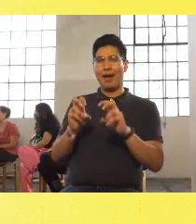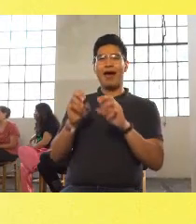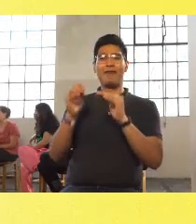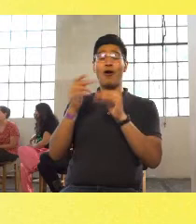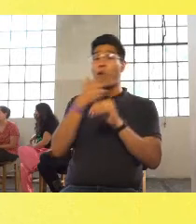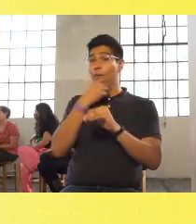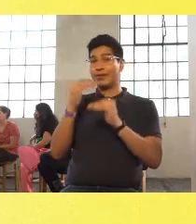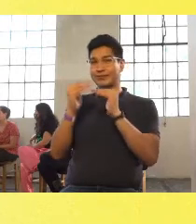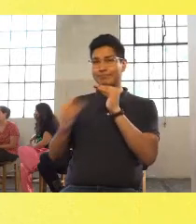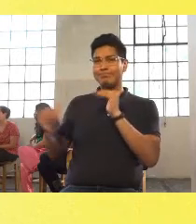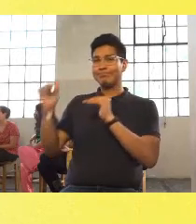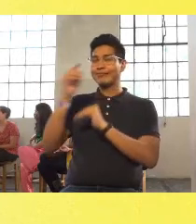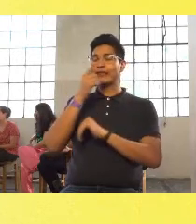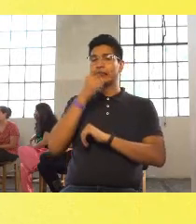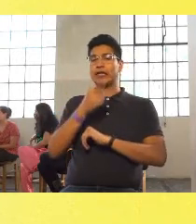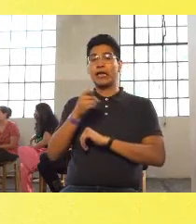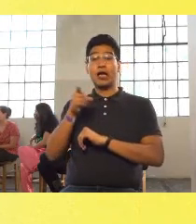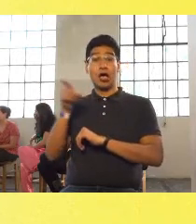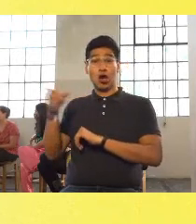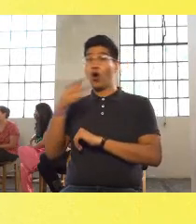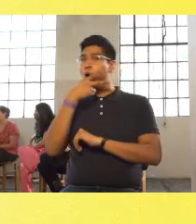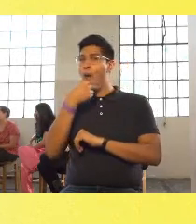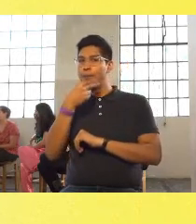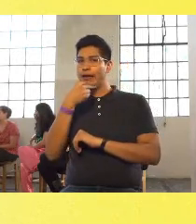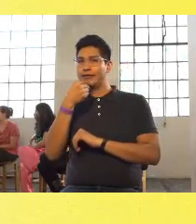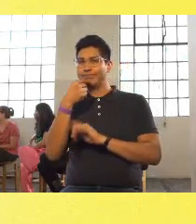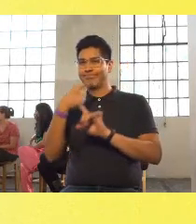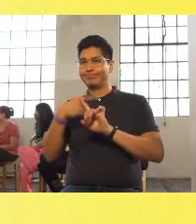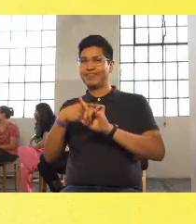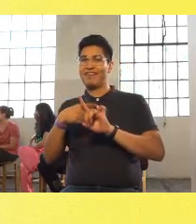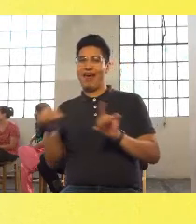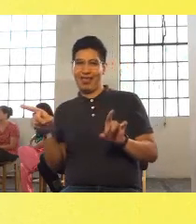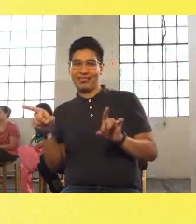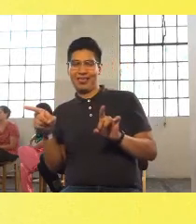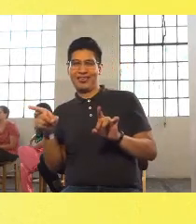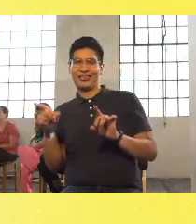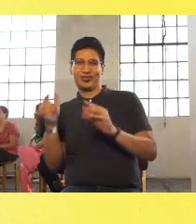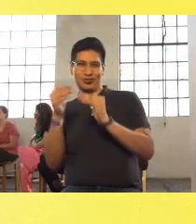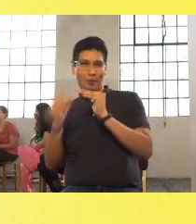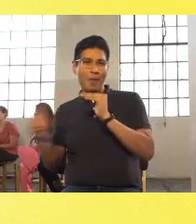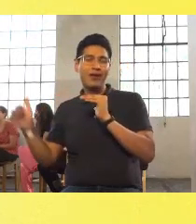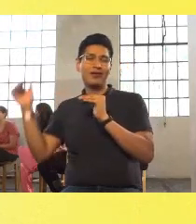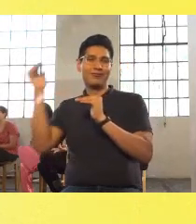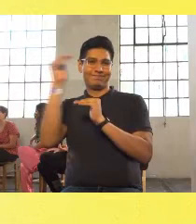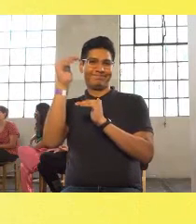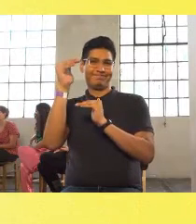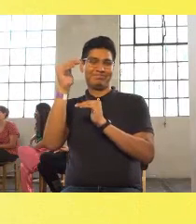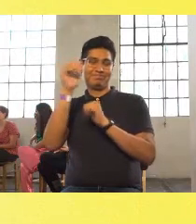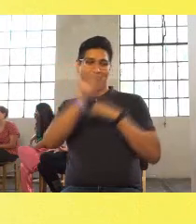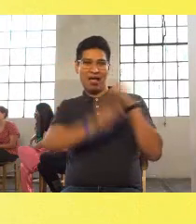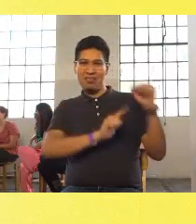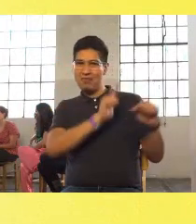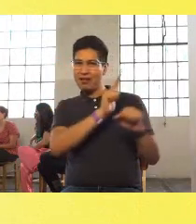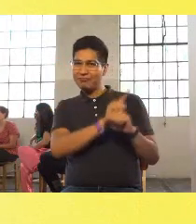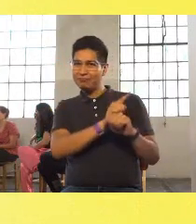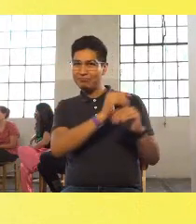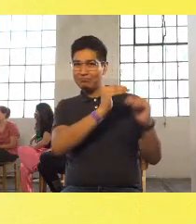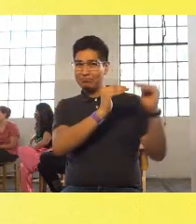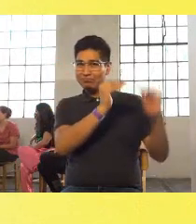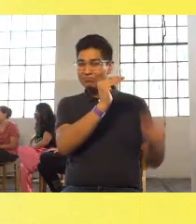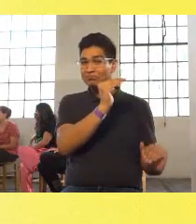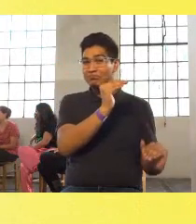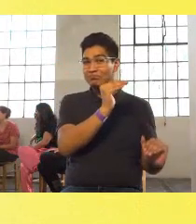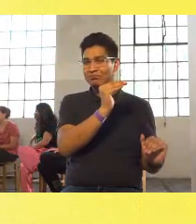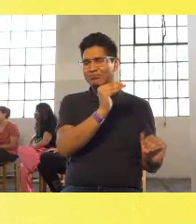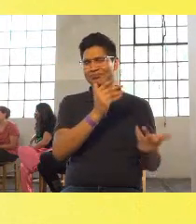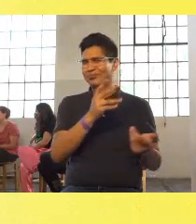pensamiento racional, y a decir que el hombre es algo distinto al resto de las especies, porque es la especie racional. Una postura